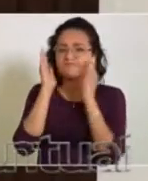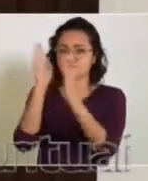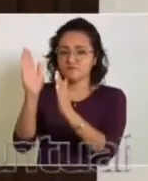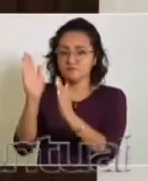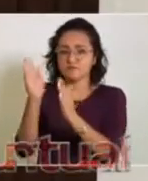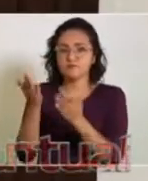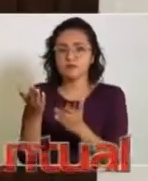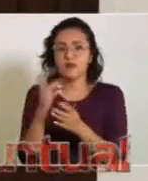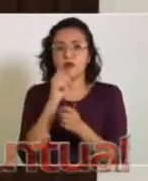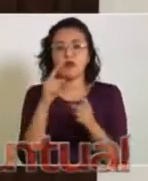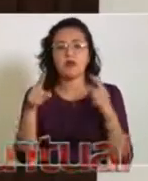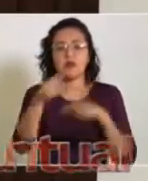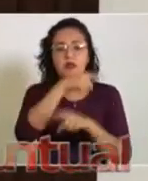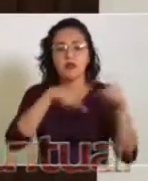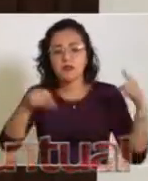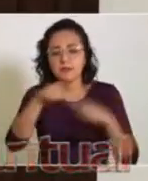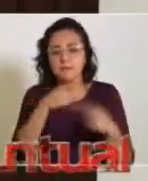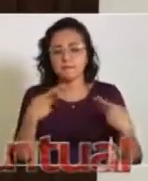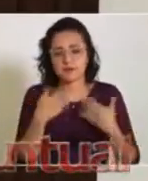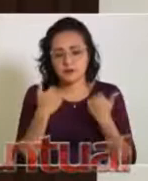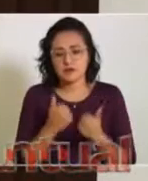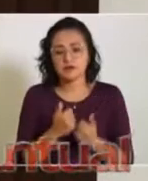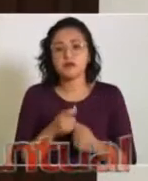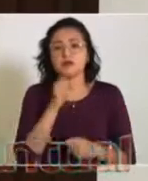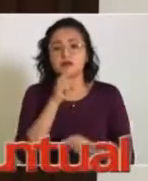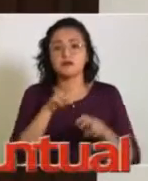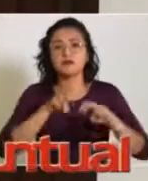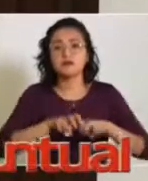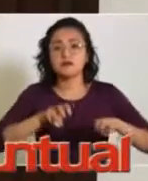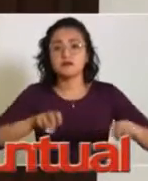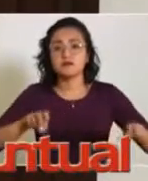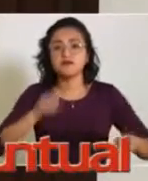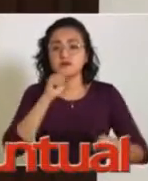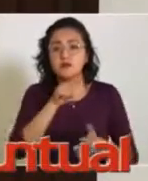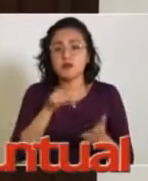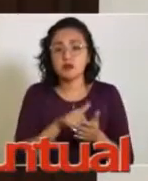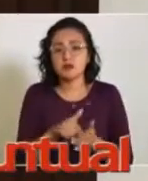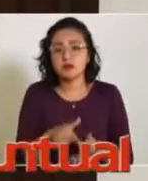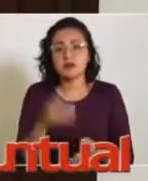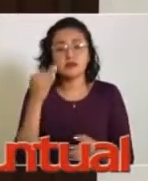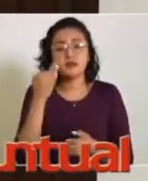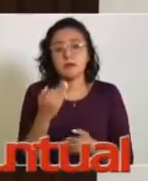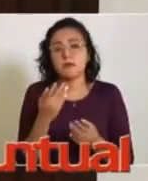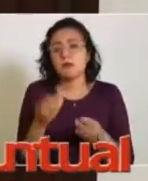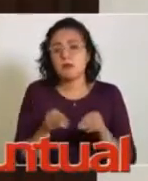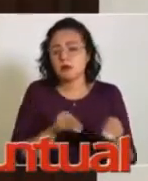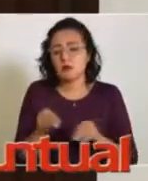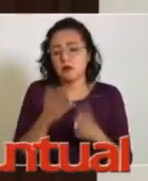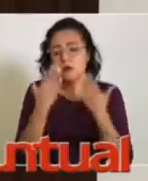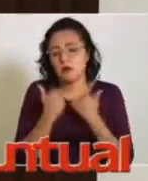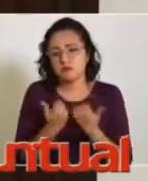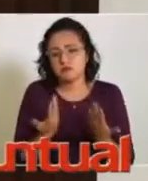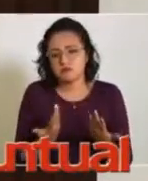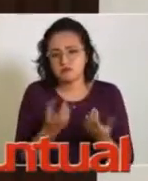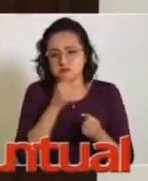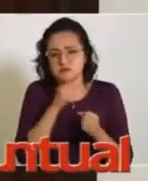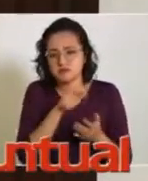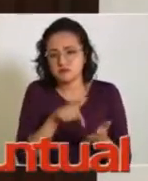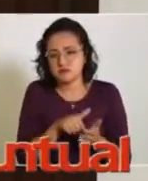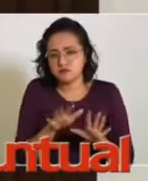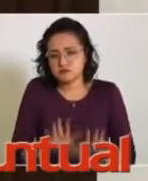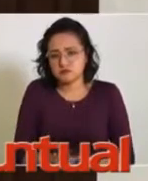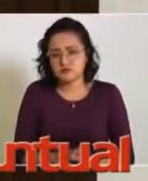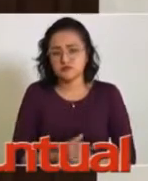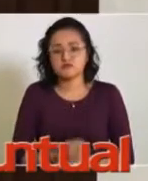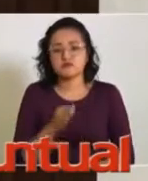la pantalla y porque se encuentran sentados en un mismo lugar con muy poca movilidad. Ha